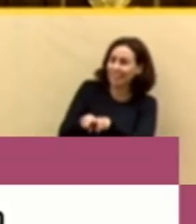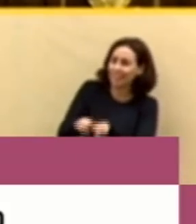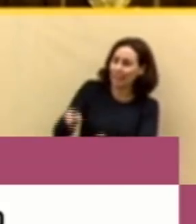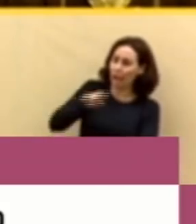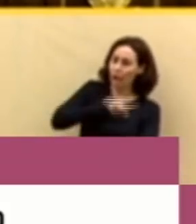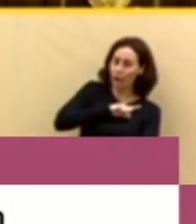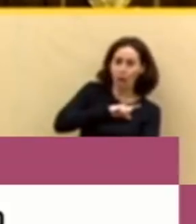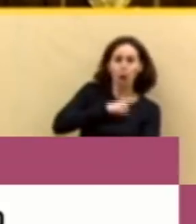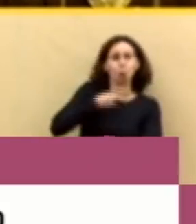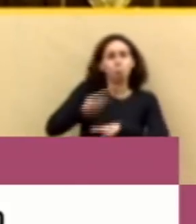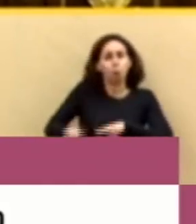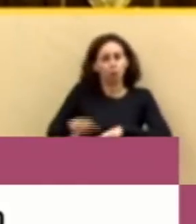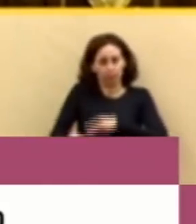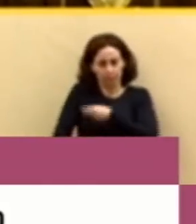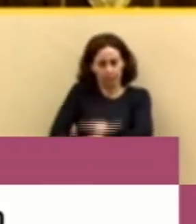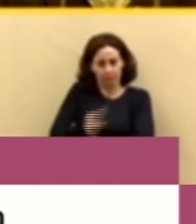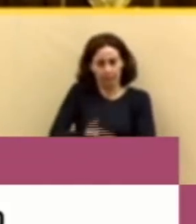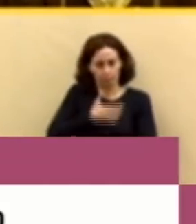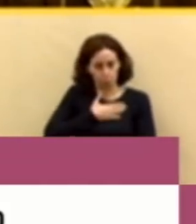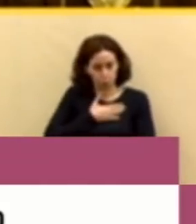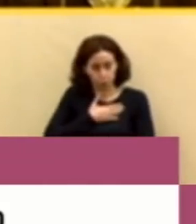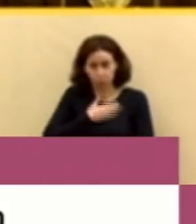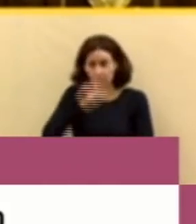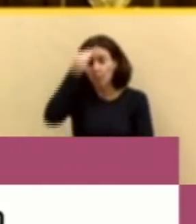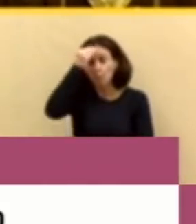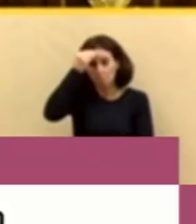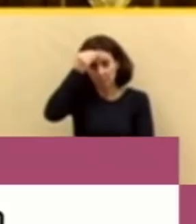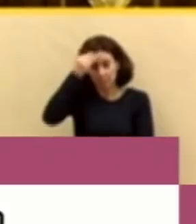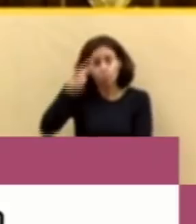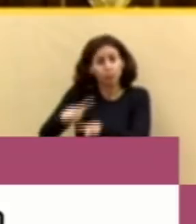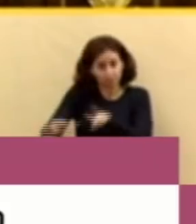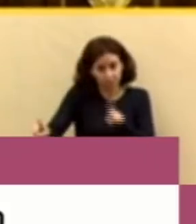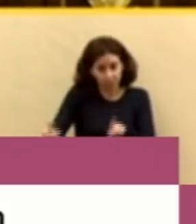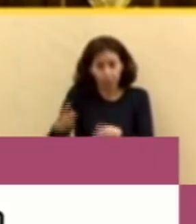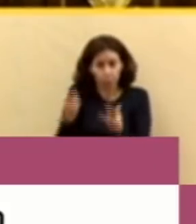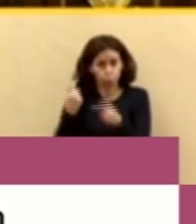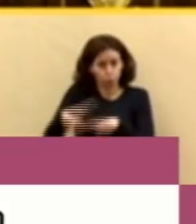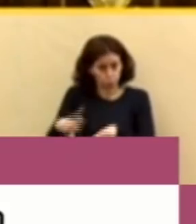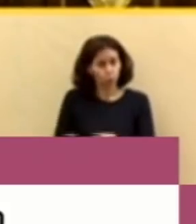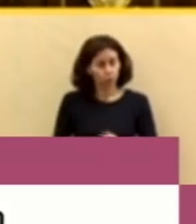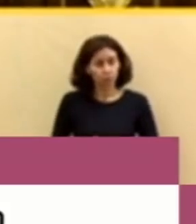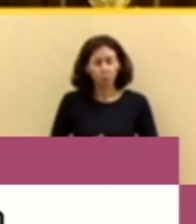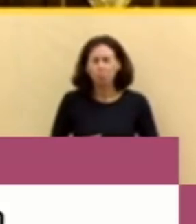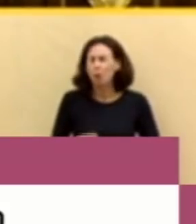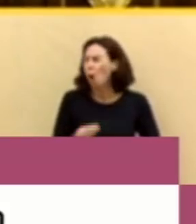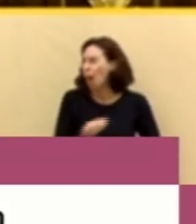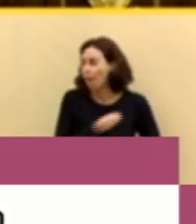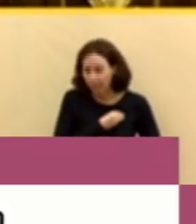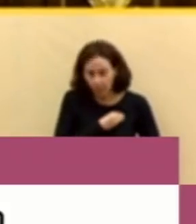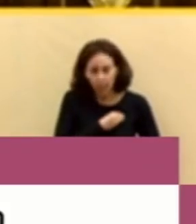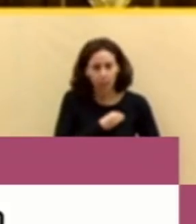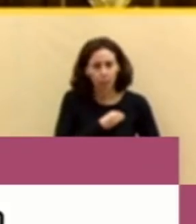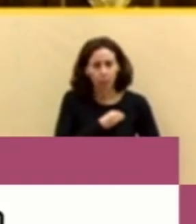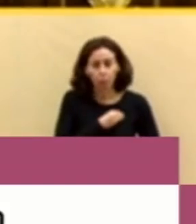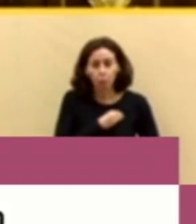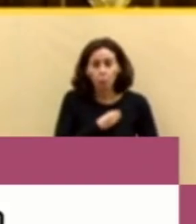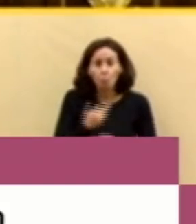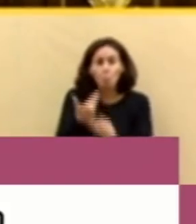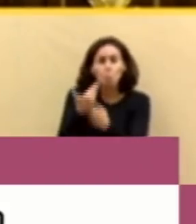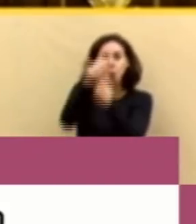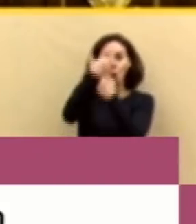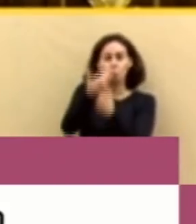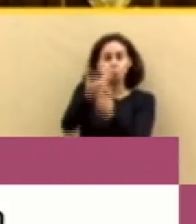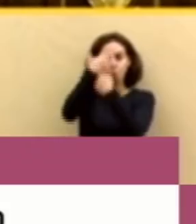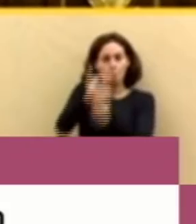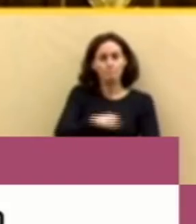Vox. Pensamos distinto en muchas cosas, pero lamento profundamente el ataque personal que usted ha desplegado